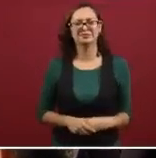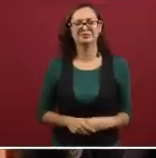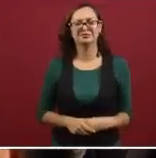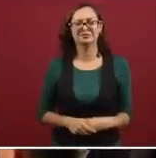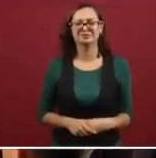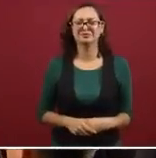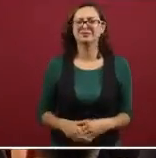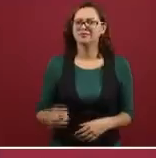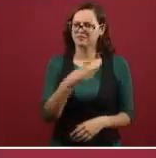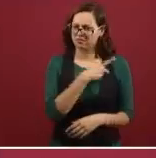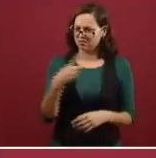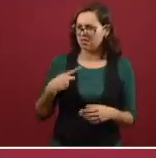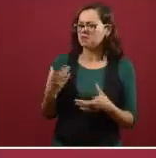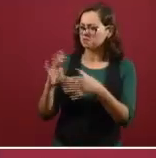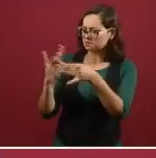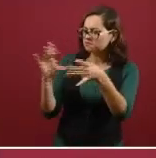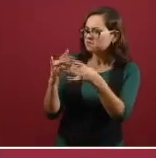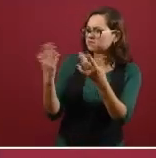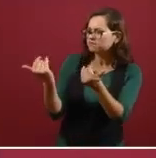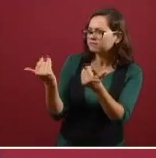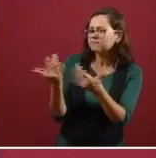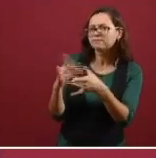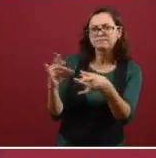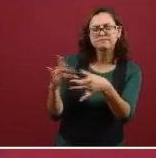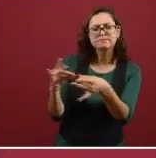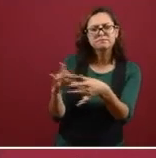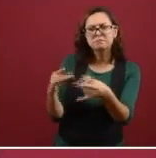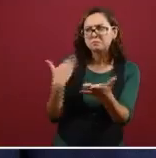tienen que haber argumentos.